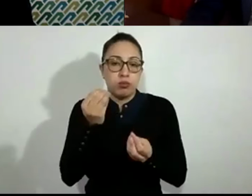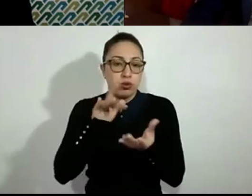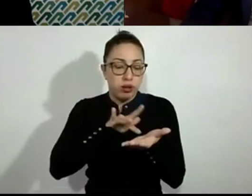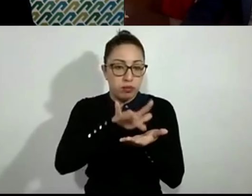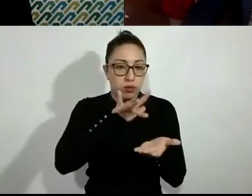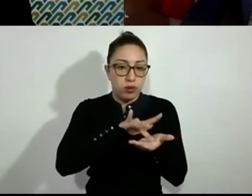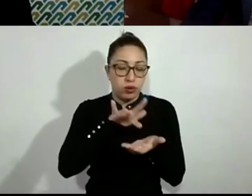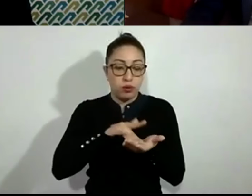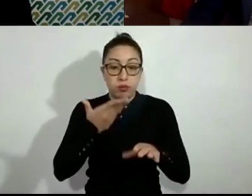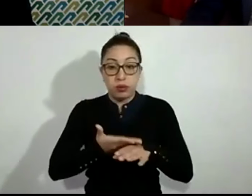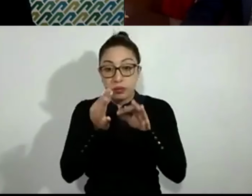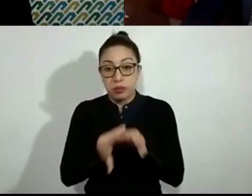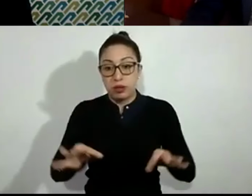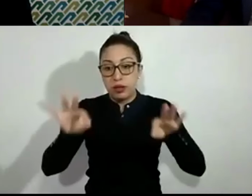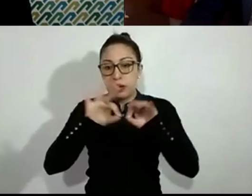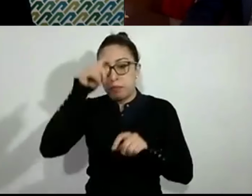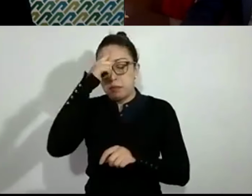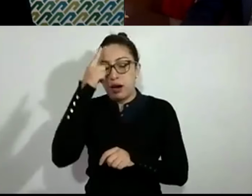trascendencia en términos de apoyos a las